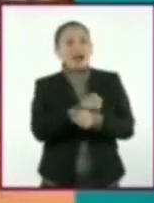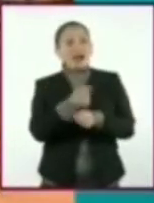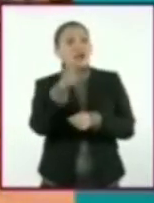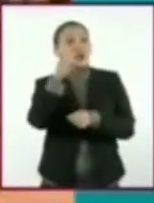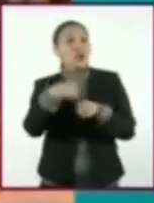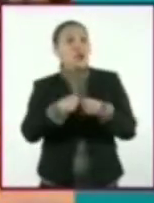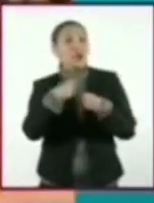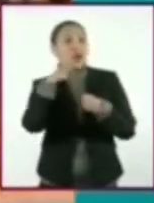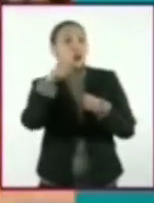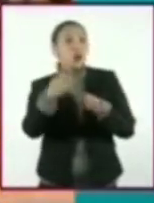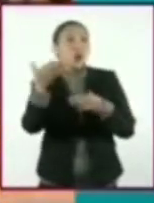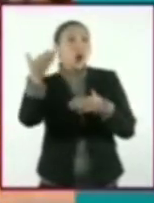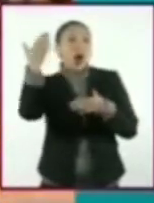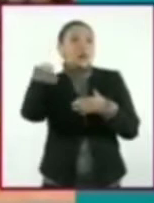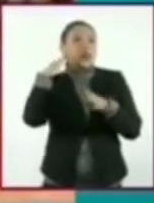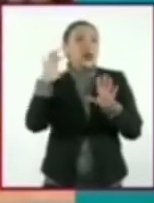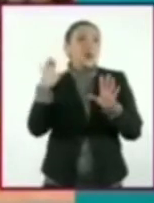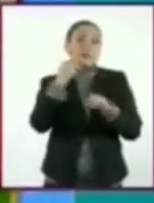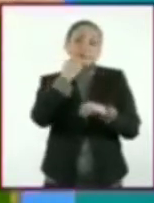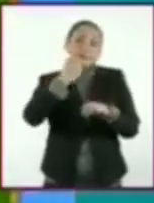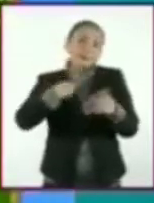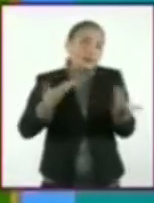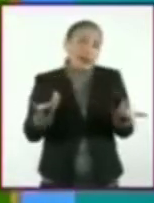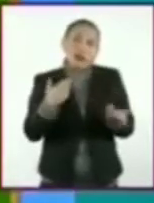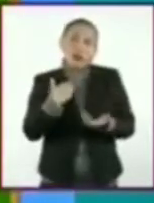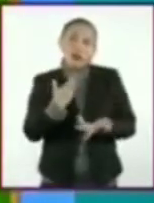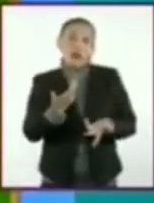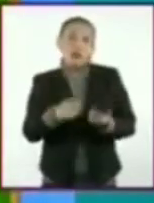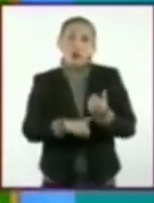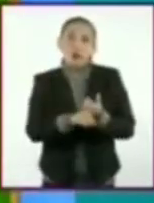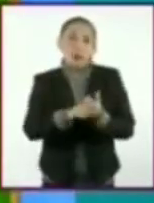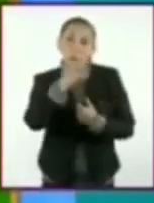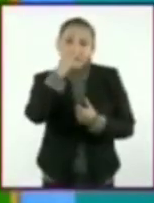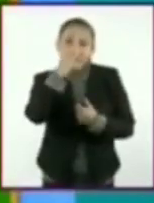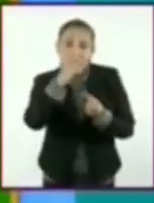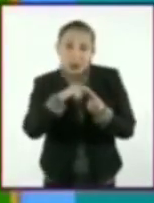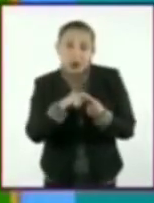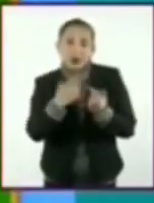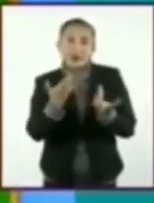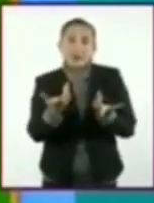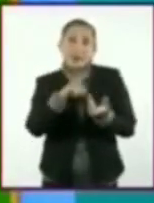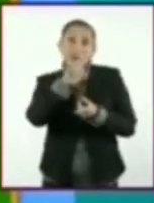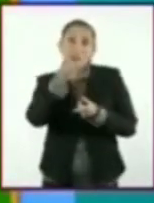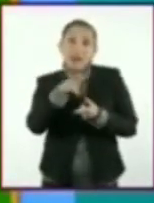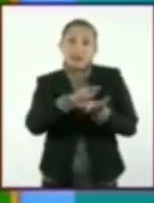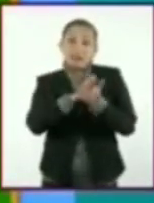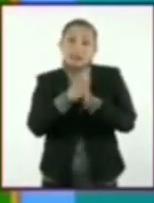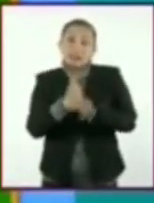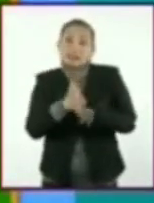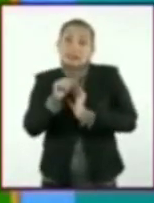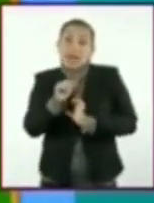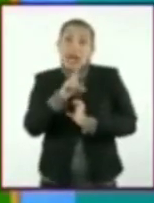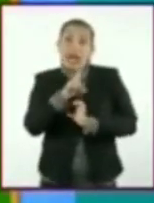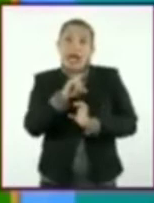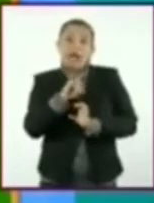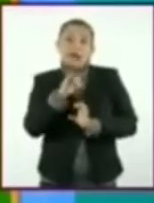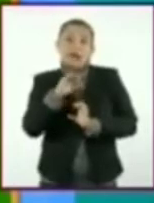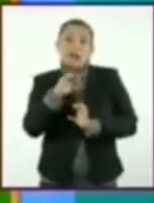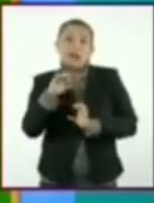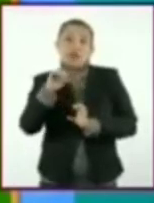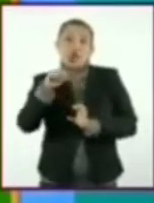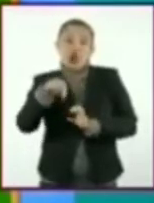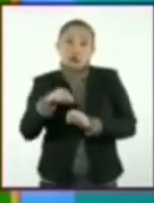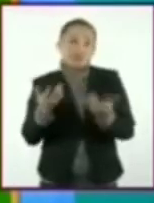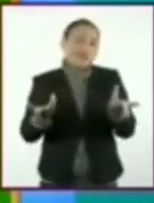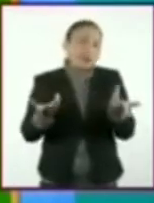momento de tu vida caíste en el hoyo de depresión y donde te metiste prácticamente a todo este rollo